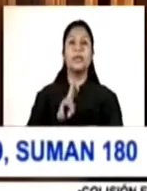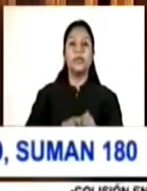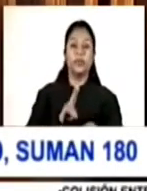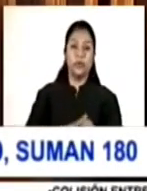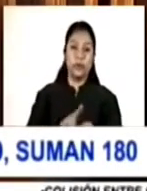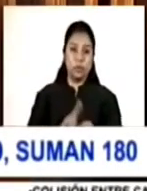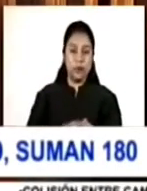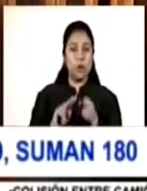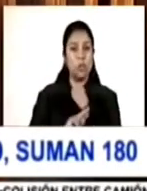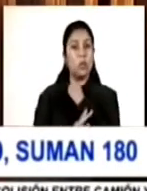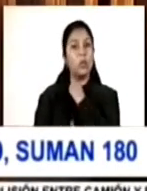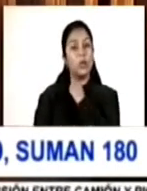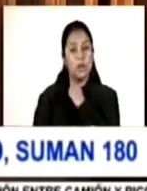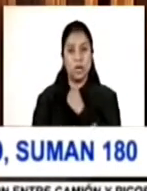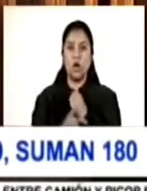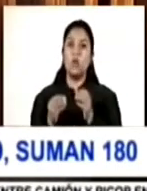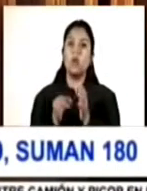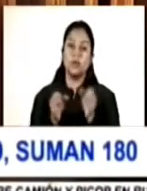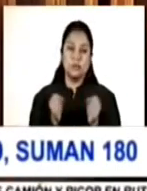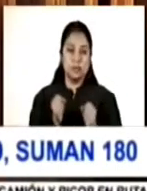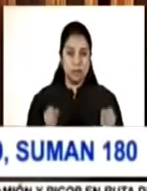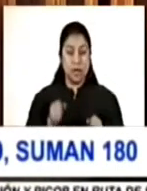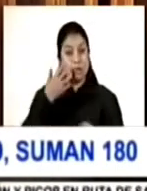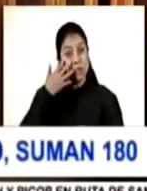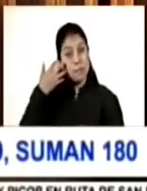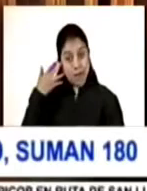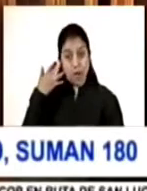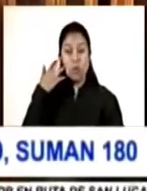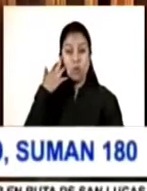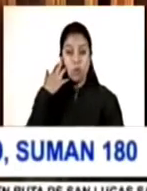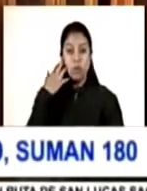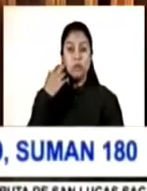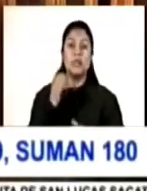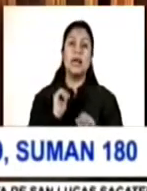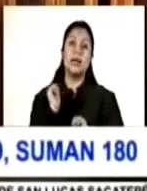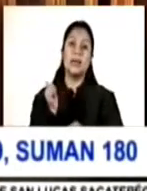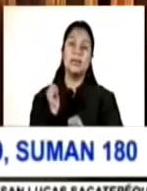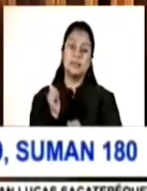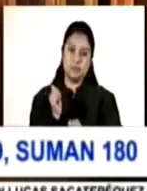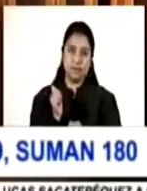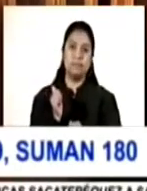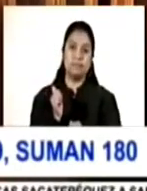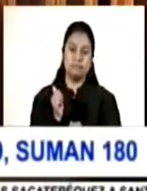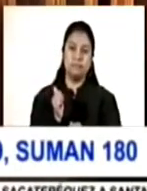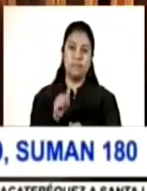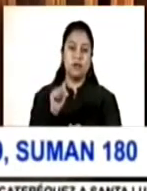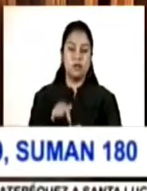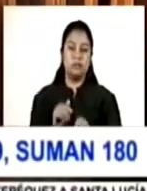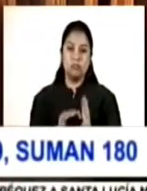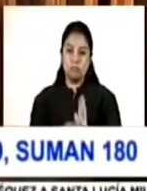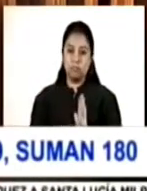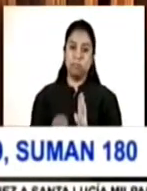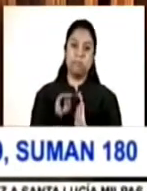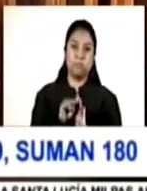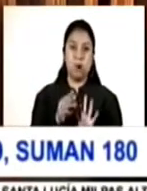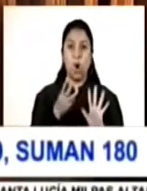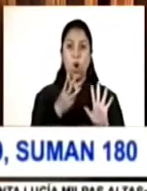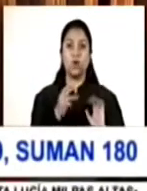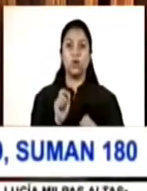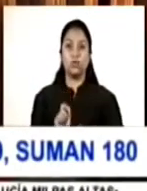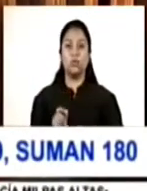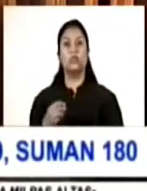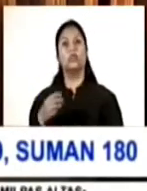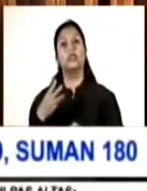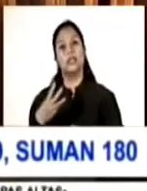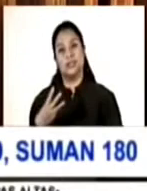Totonicapán, Huehuetenango, Quetzaltenango y San Marcos hemos subido a 15 casos, lo que hace que se suba a